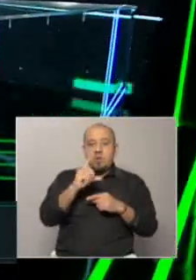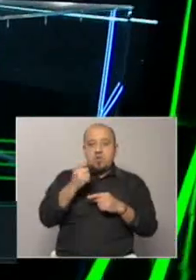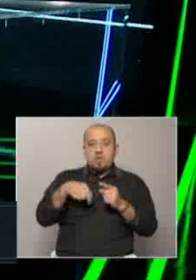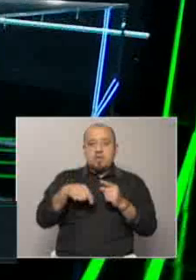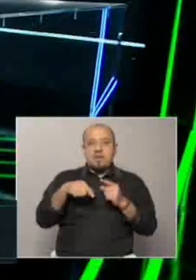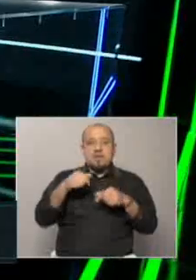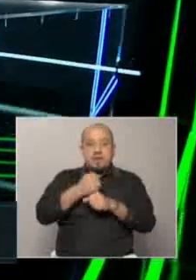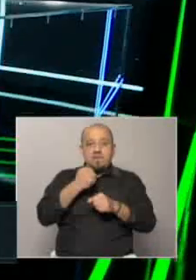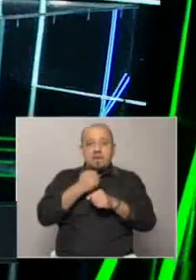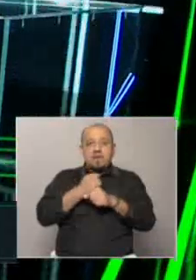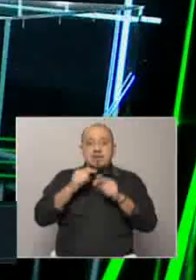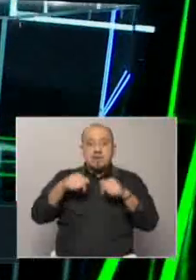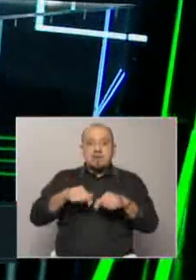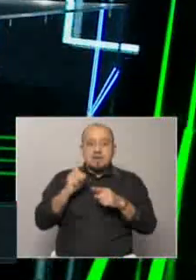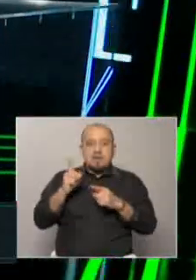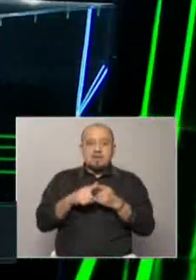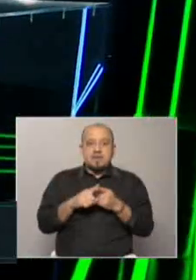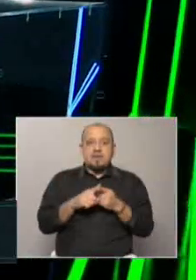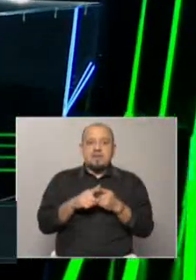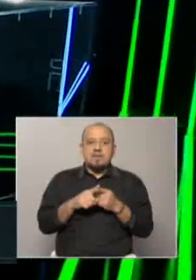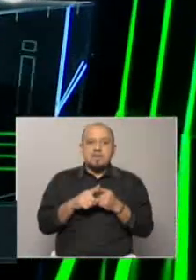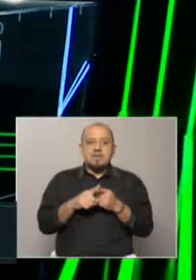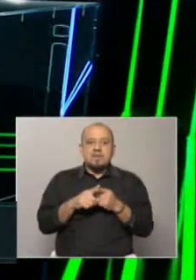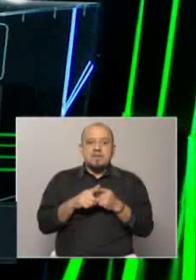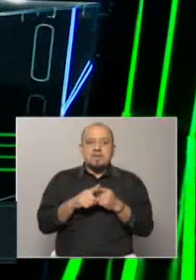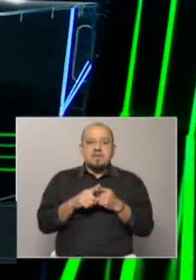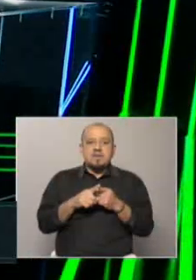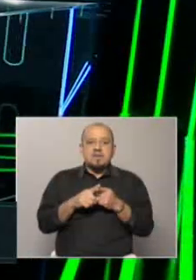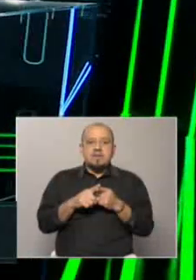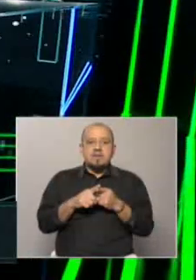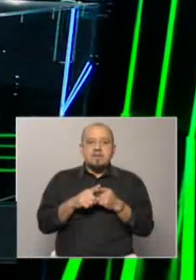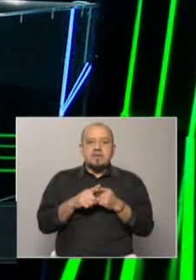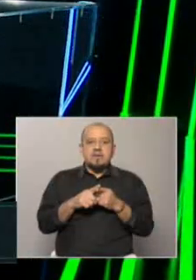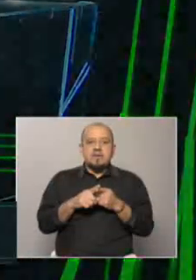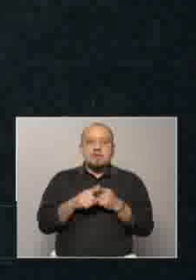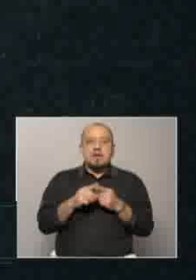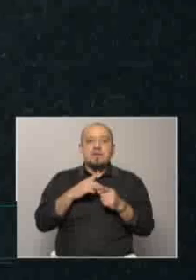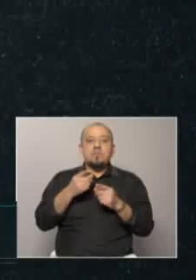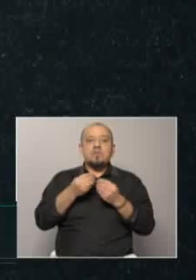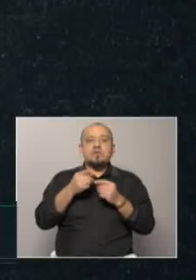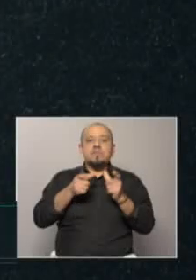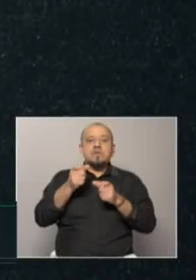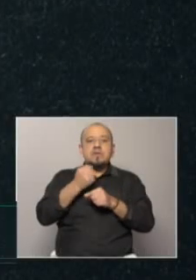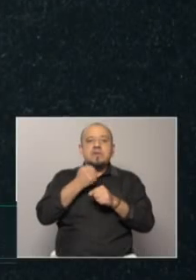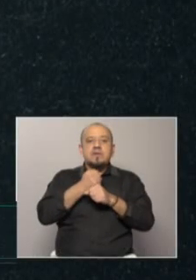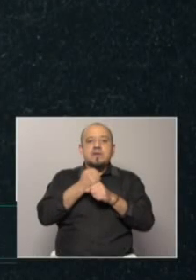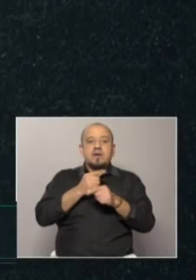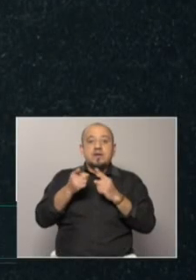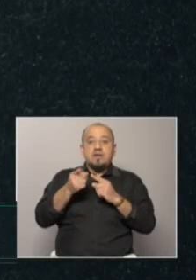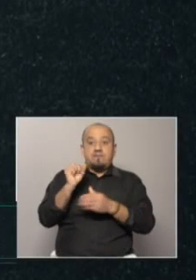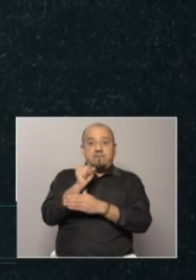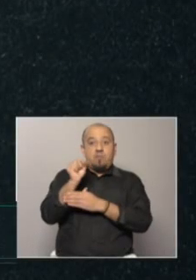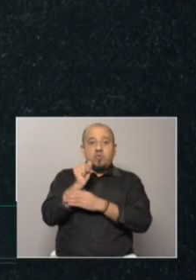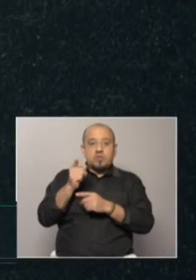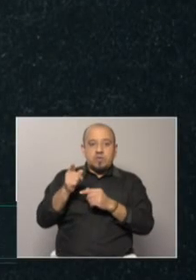de acá también. Sí, señor, la Perqui, claro que sí. Ahí hay mucha gente que trabaja en los medios. Ay, cuánta gente reconocida en esa